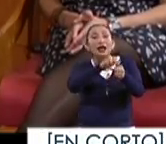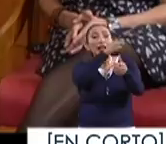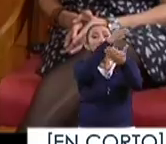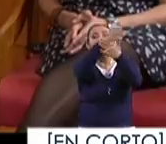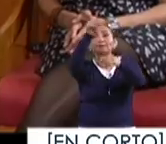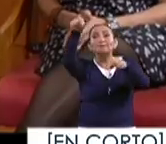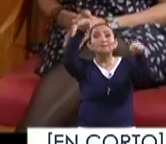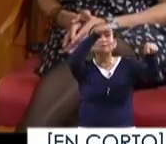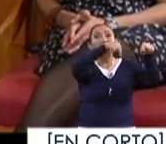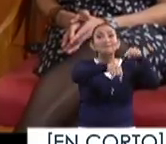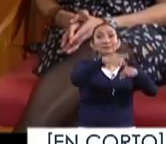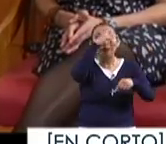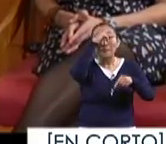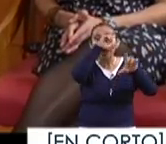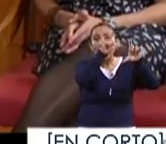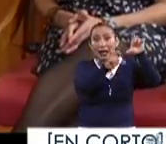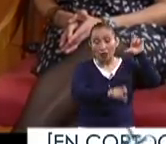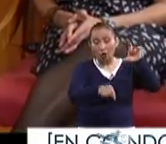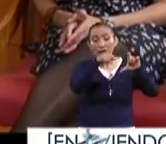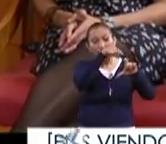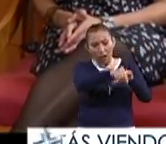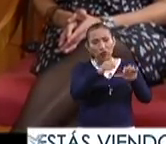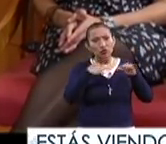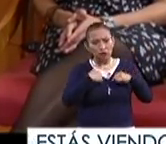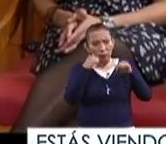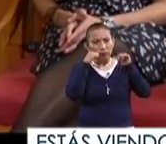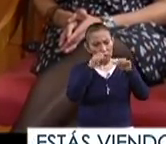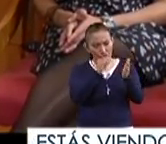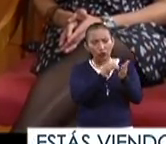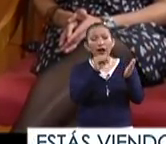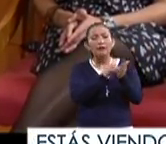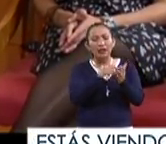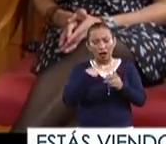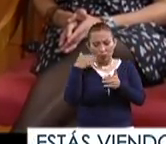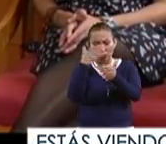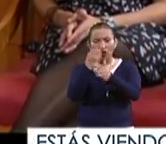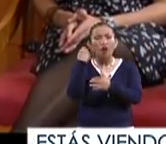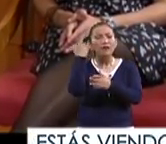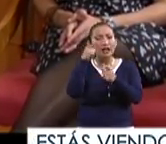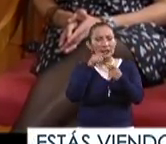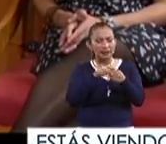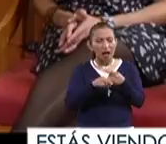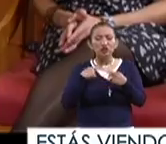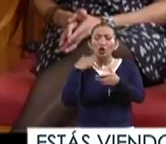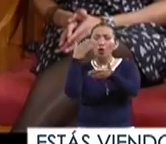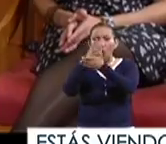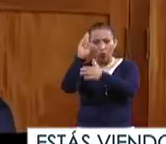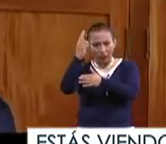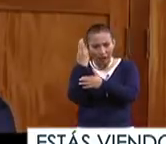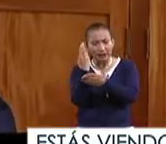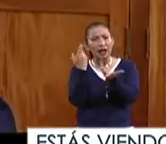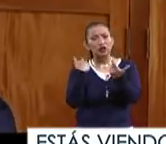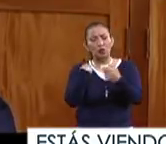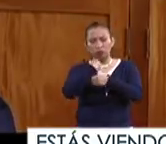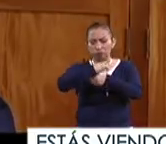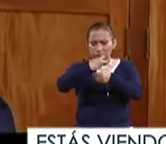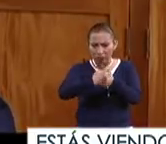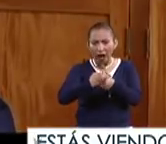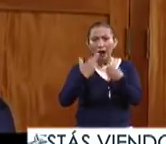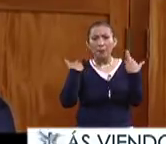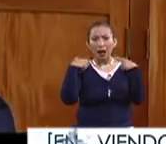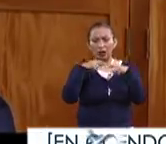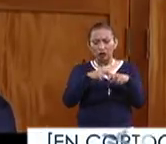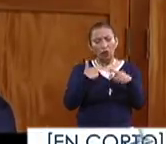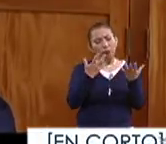este país. Y a ellos me dedicaba, sigo dando conferencias, sigo asistiendo a universidades como invitado de